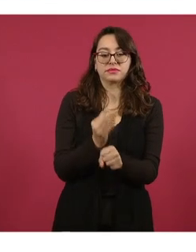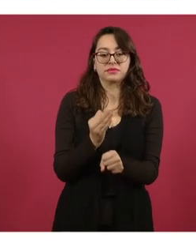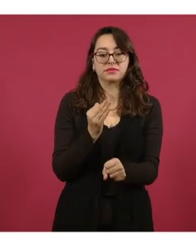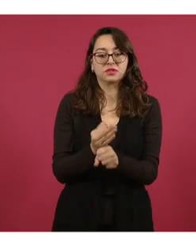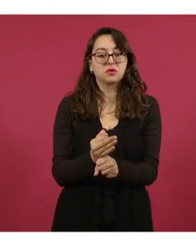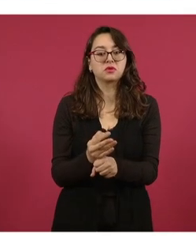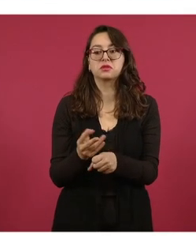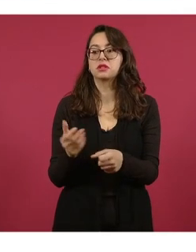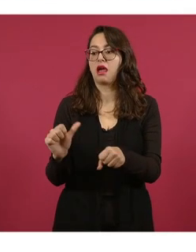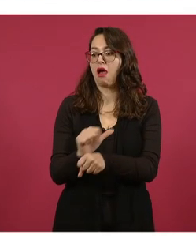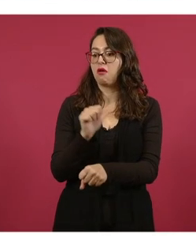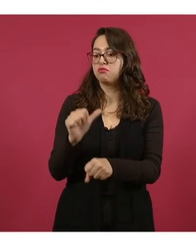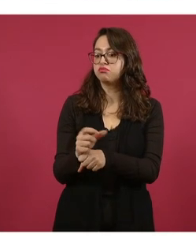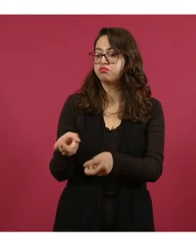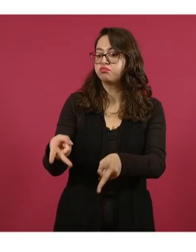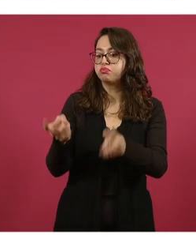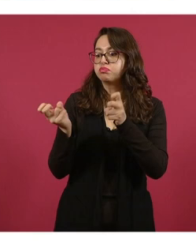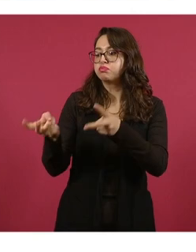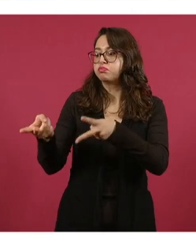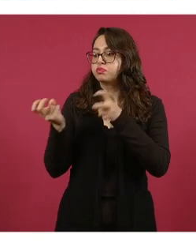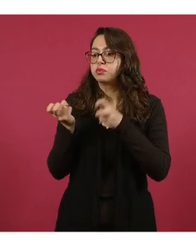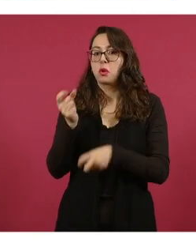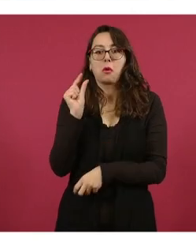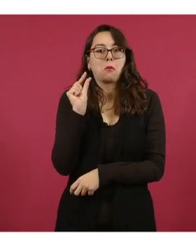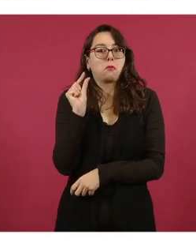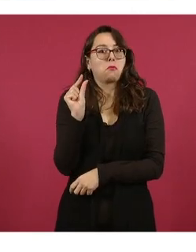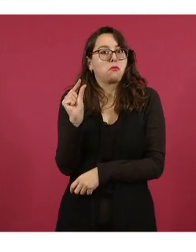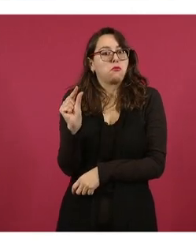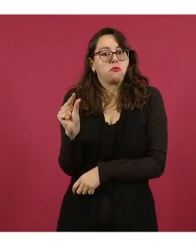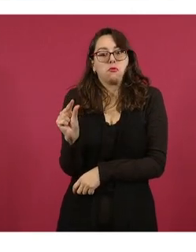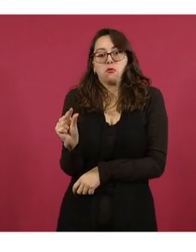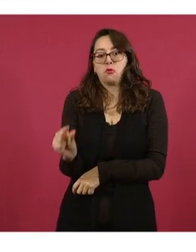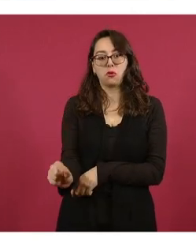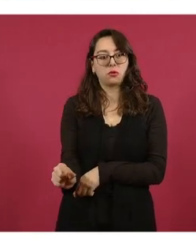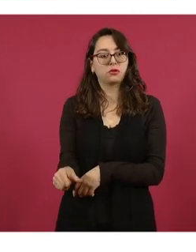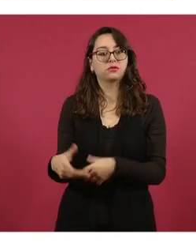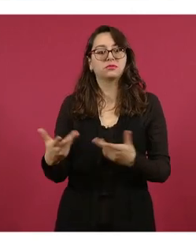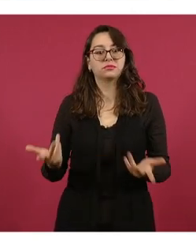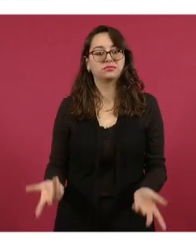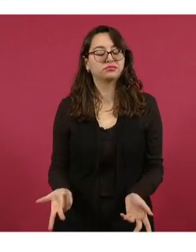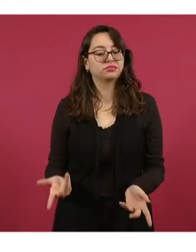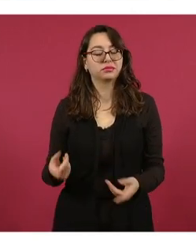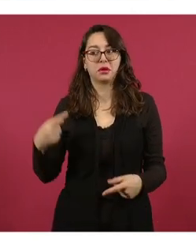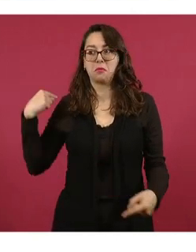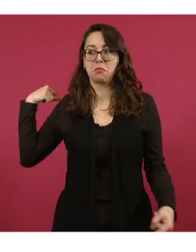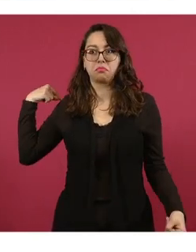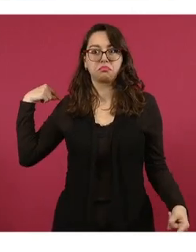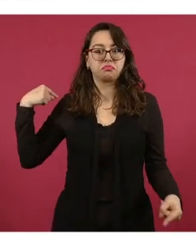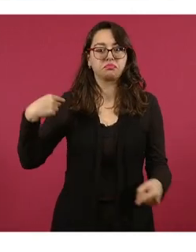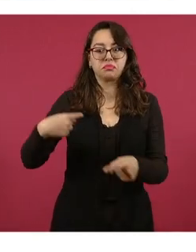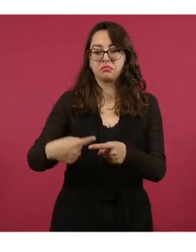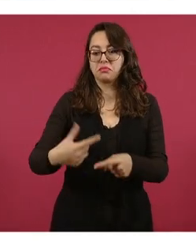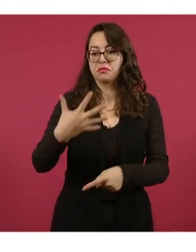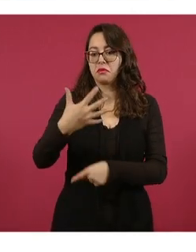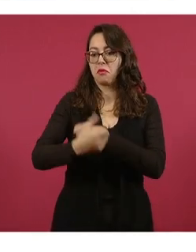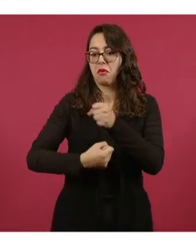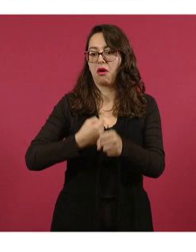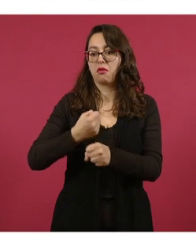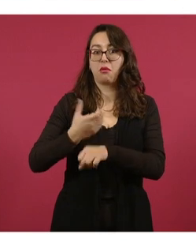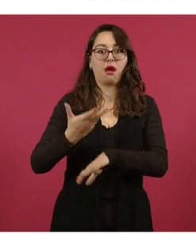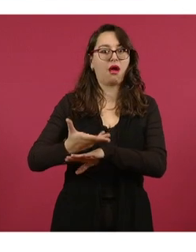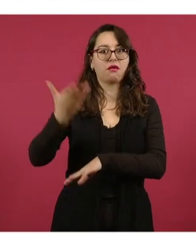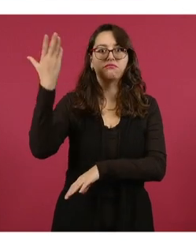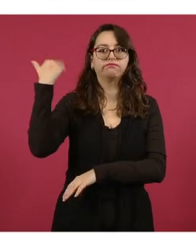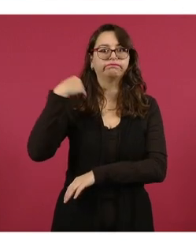históricos. Si se fijan, pues no se habían tenido esos resultados en años anteriores. Adelante.